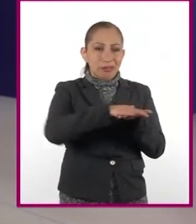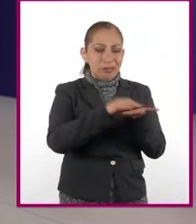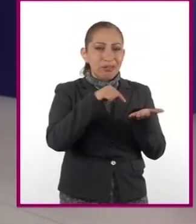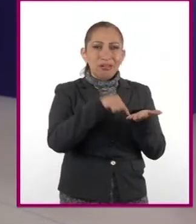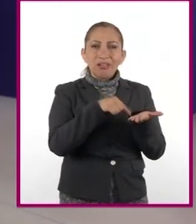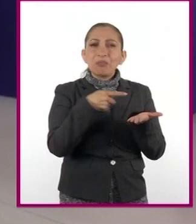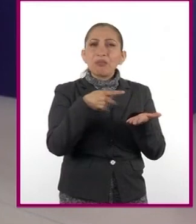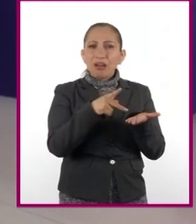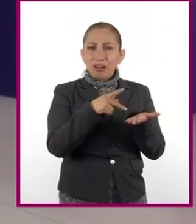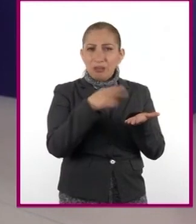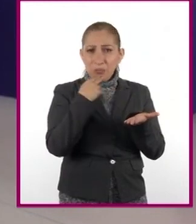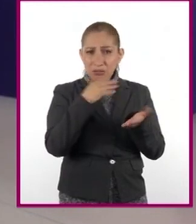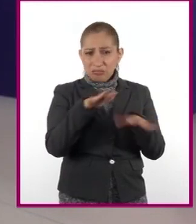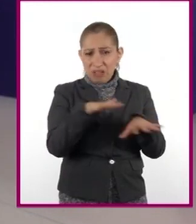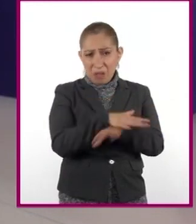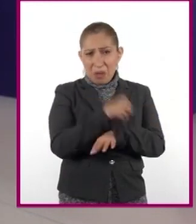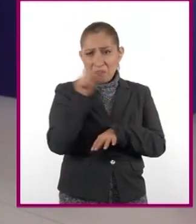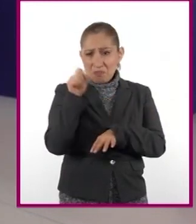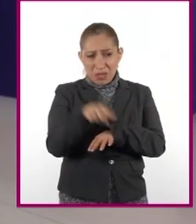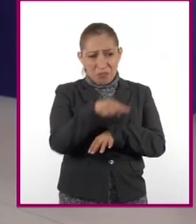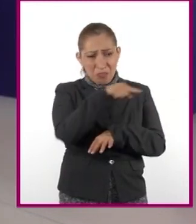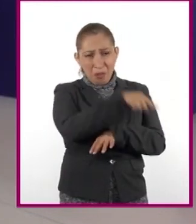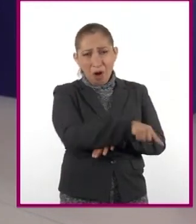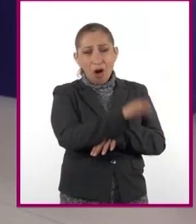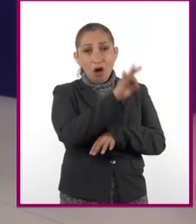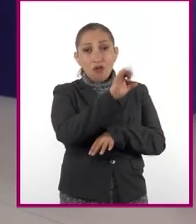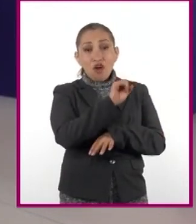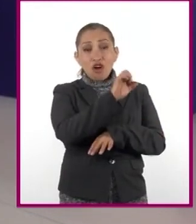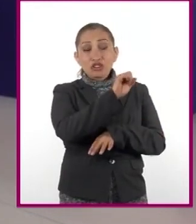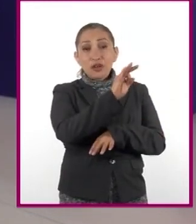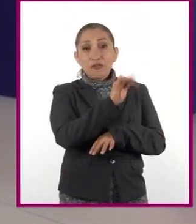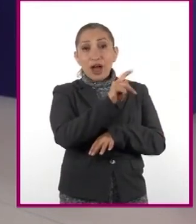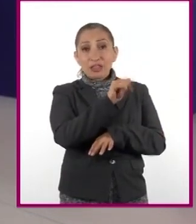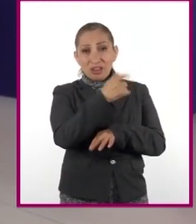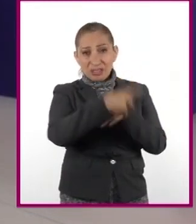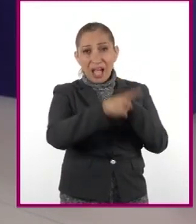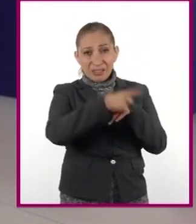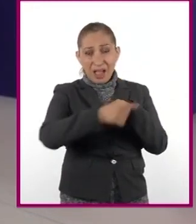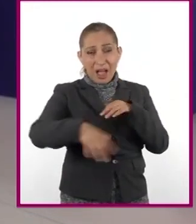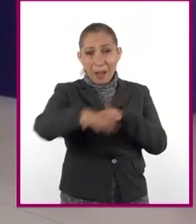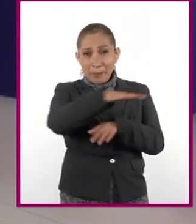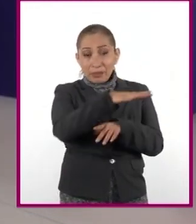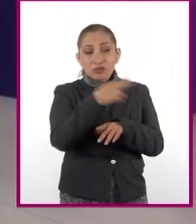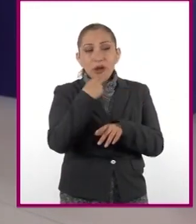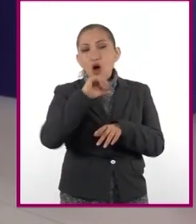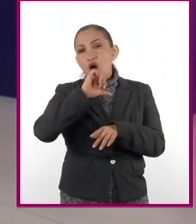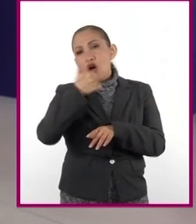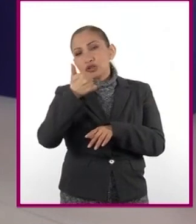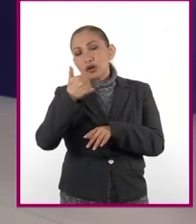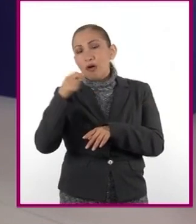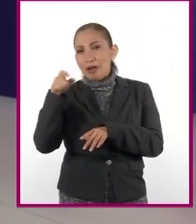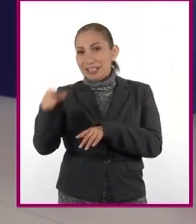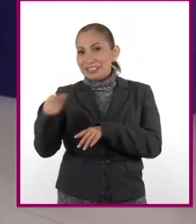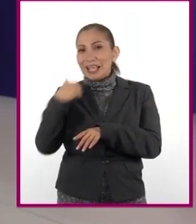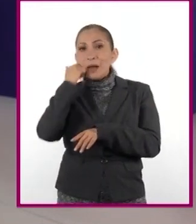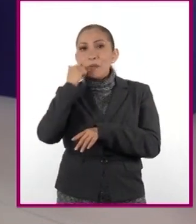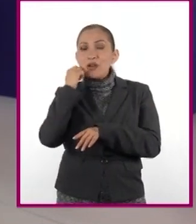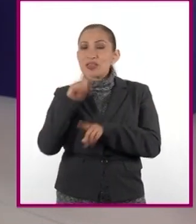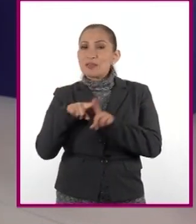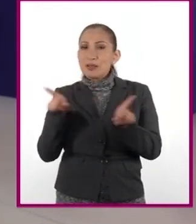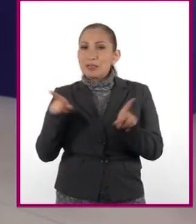Pero podemos sustituir esta fuente de fosfatos que alteran el ambiente si usamos esta